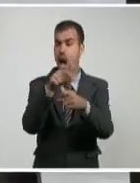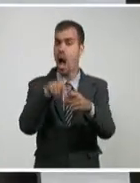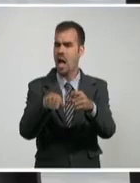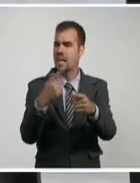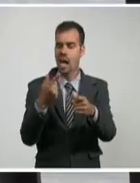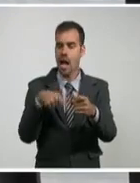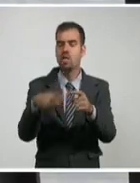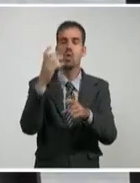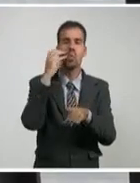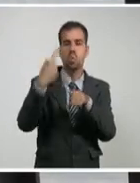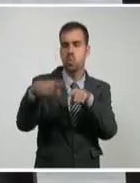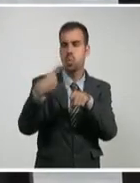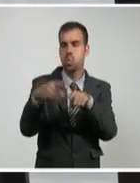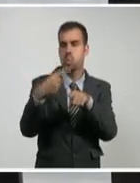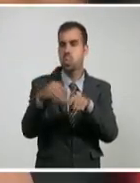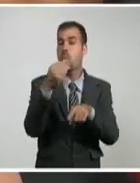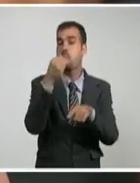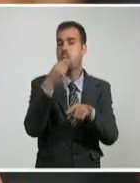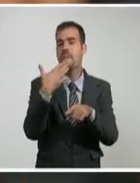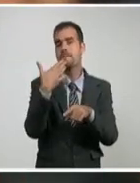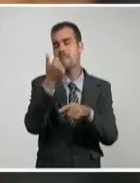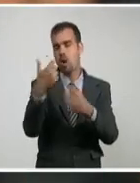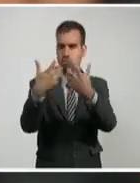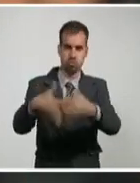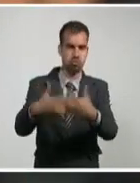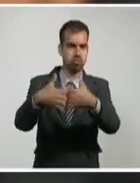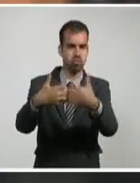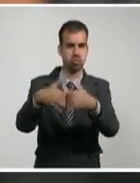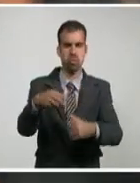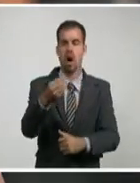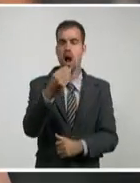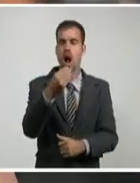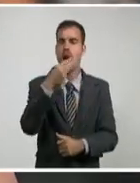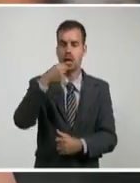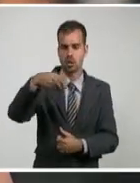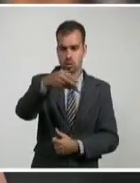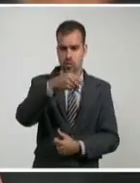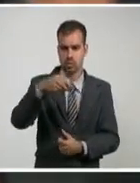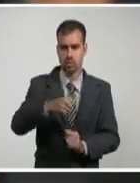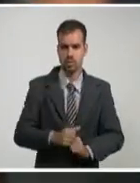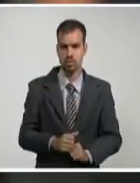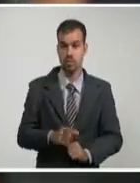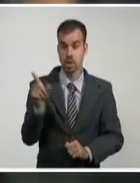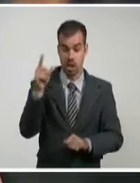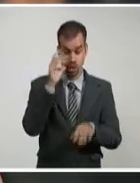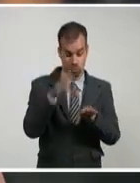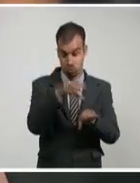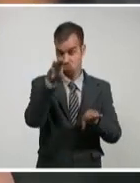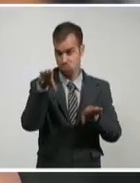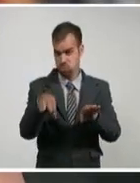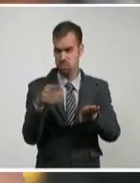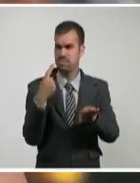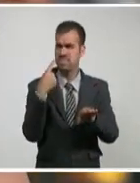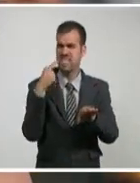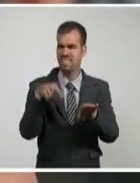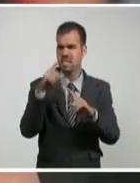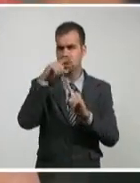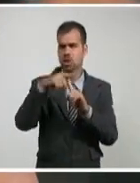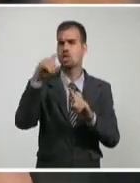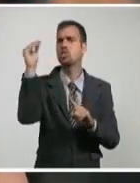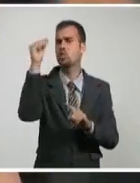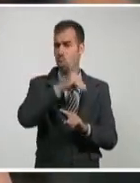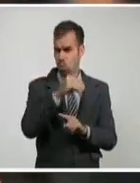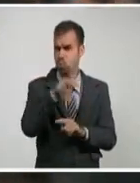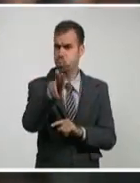fundamentales para la producción azucarera este mundial está en sacado al costado del buque utiliza una tecnología con las máquinas néctar